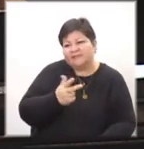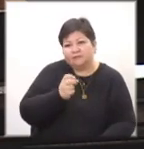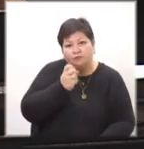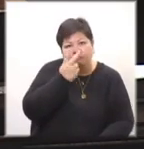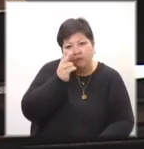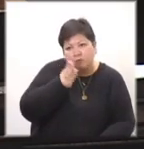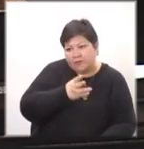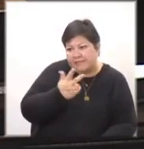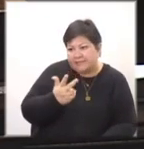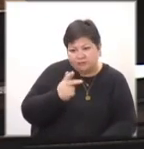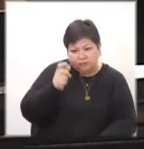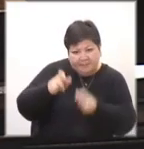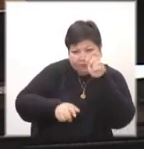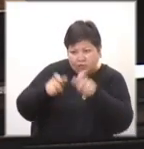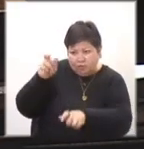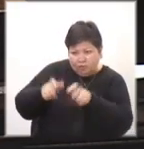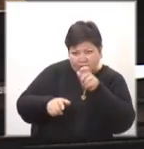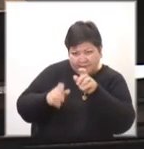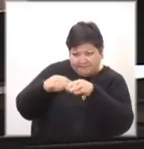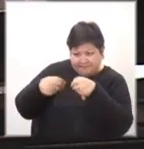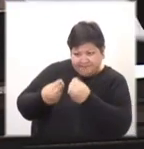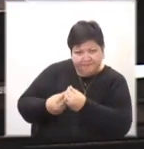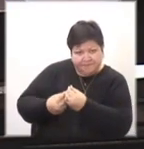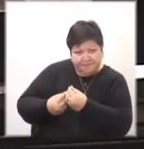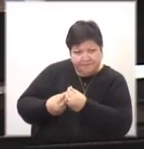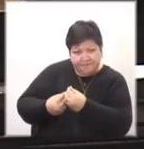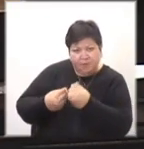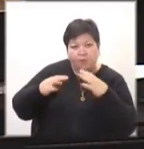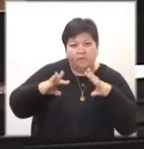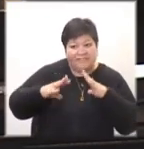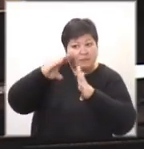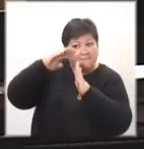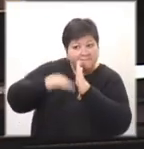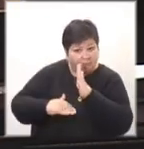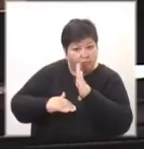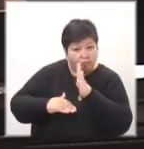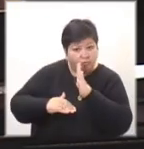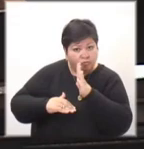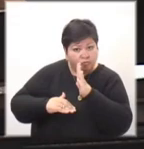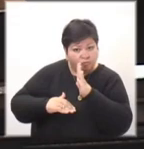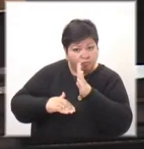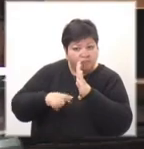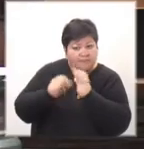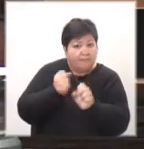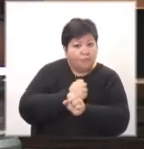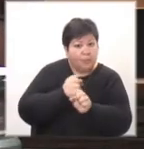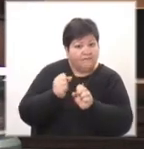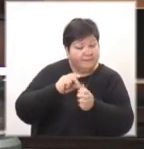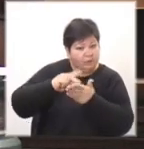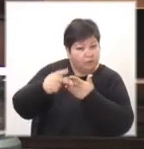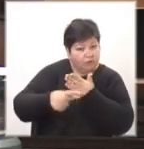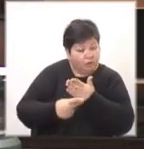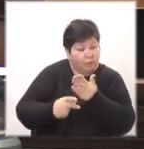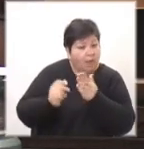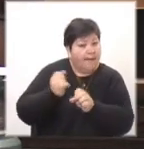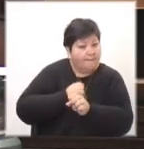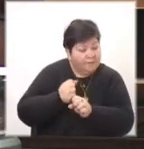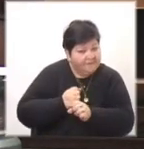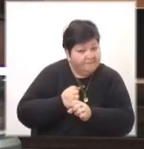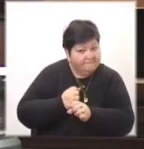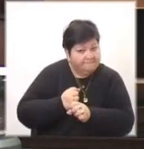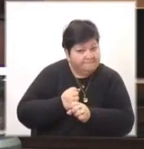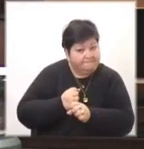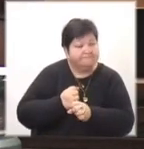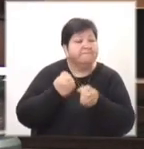trabajadores obtendrían una menor jubilación a partir del proyecto. Por todo esto decimos que